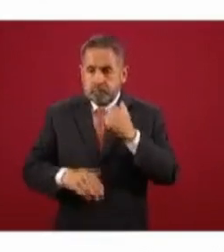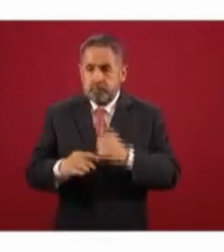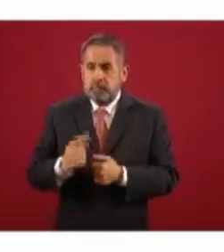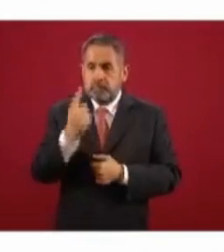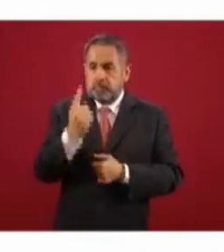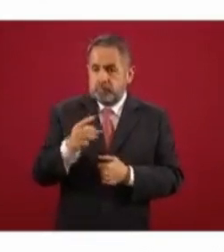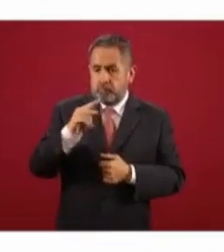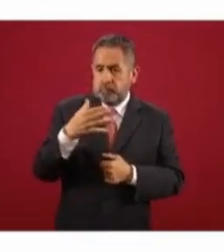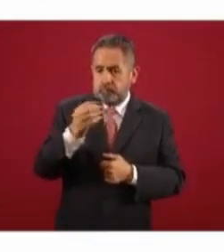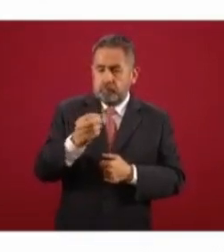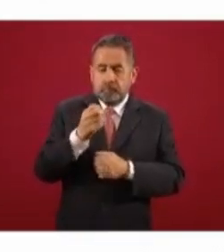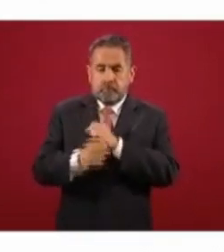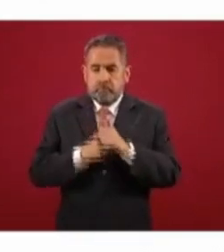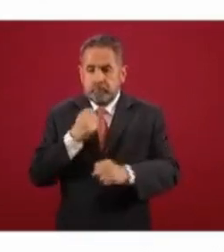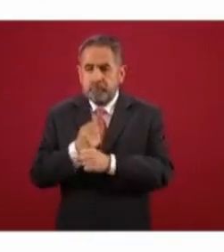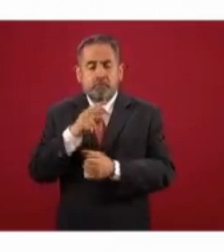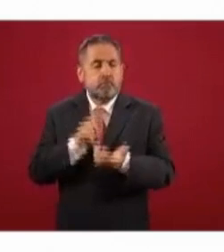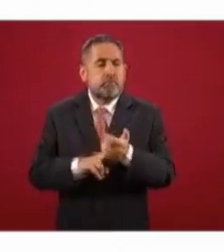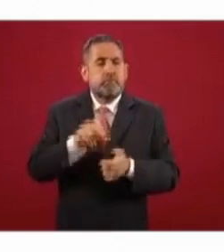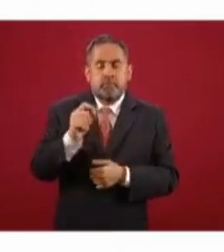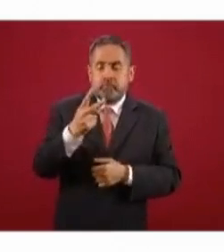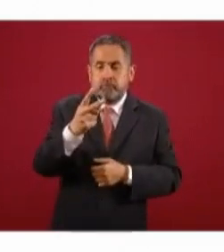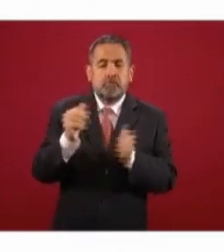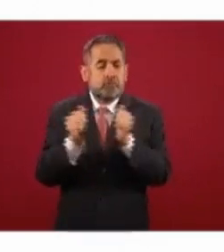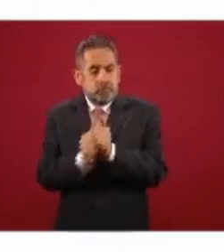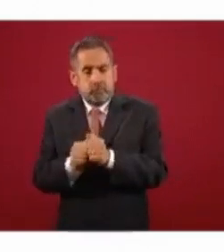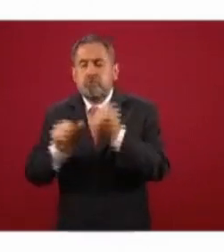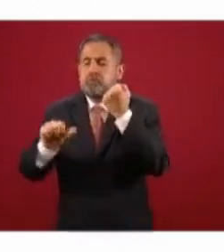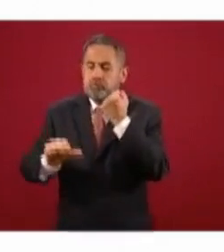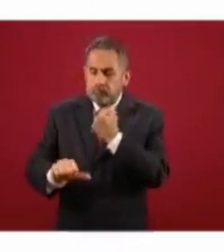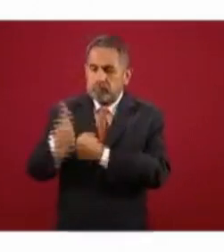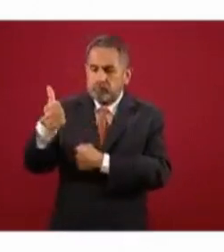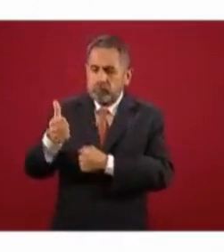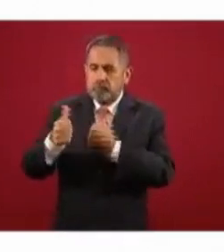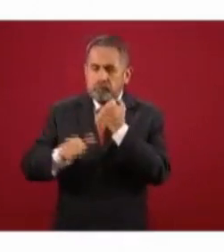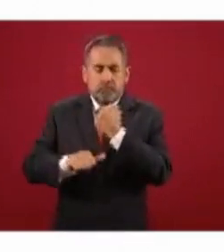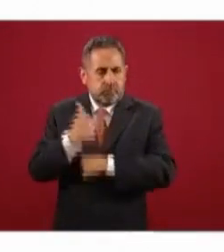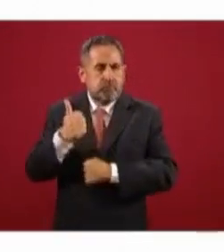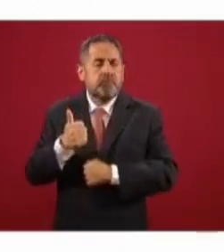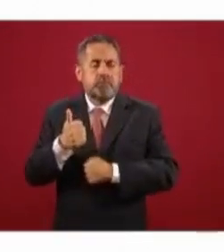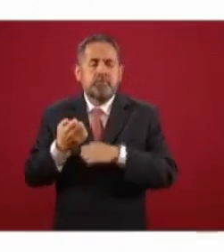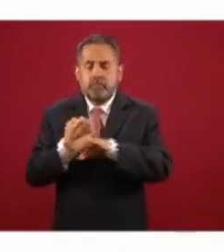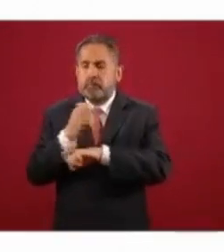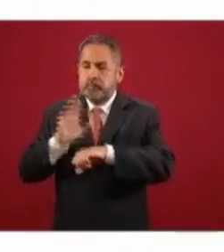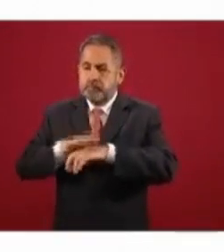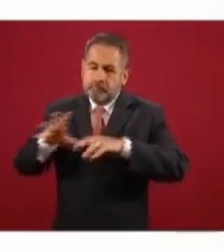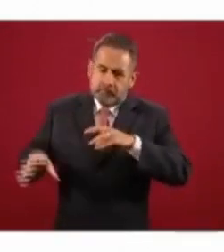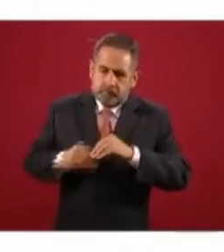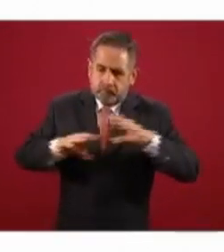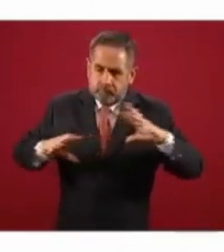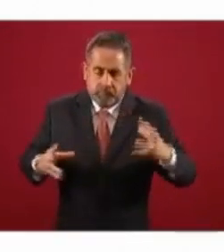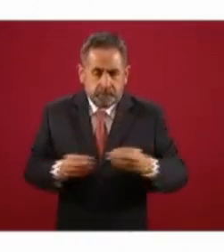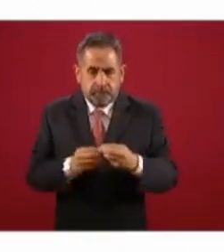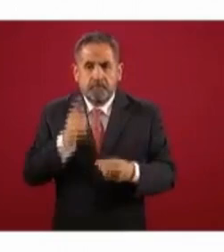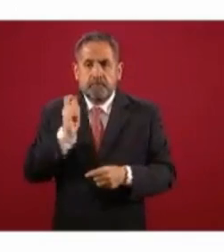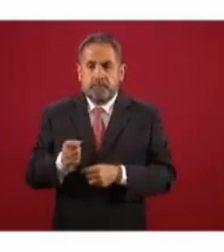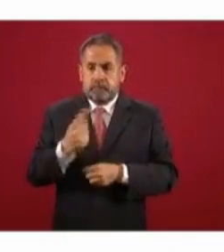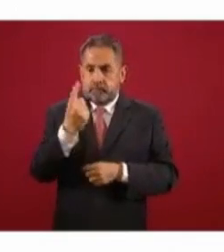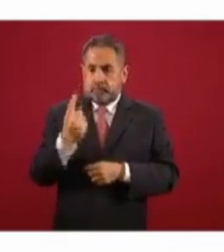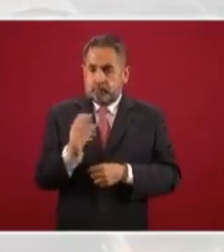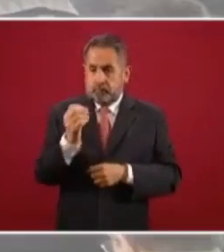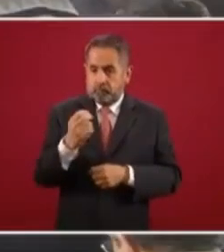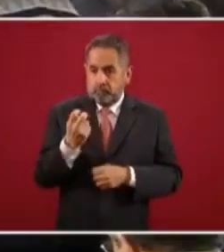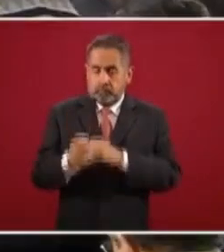mayo de 2022 en los 11 estados restantes. Quiere decir que para el 1 de octubre de este